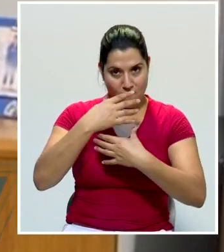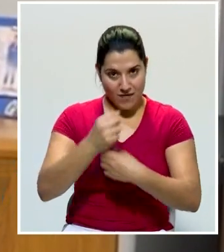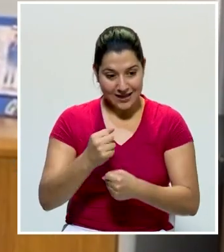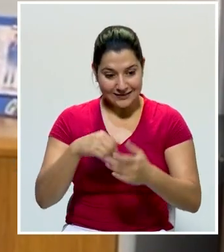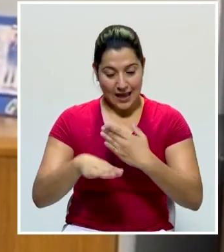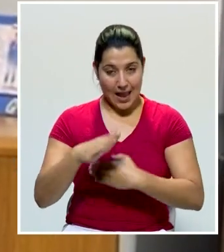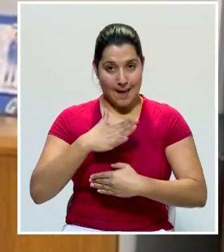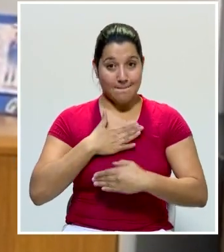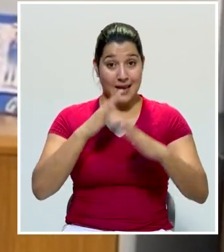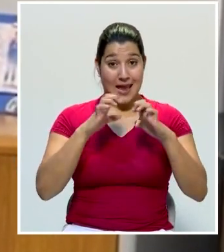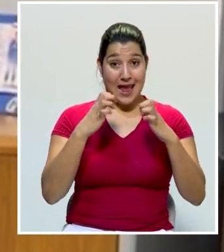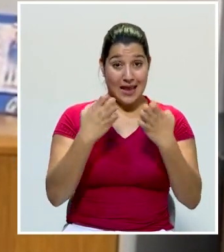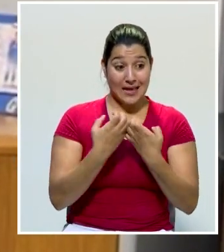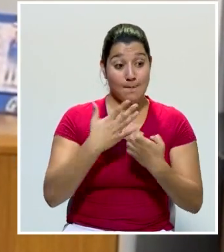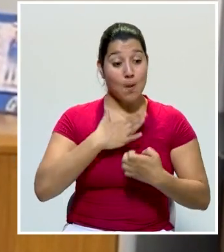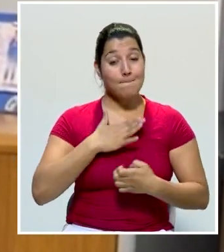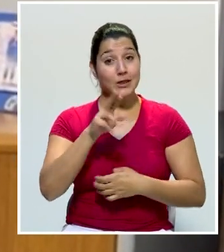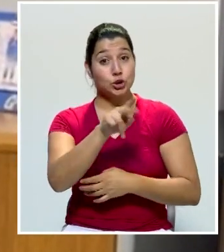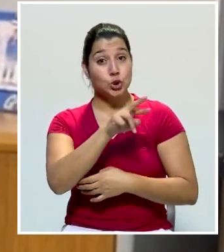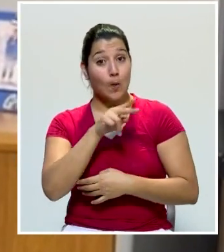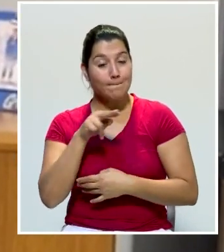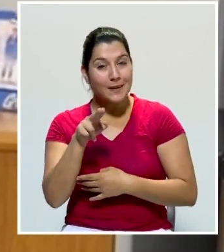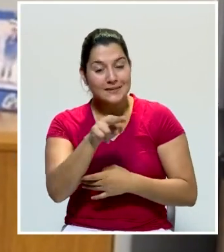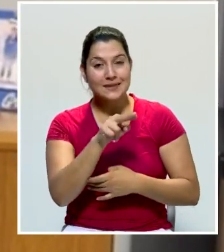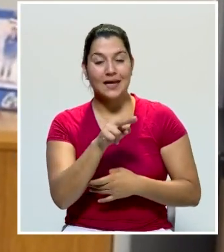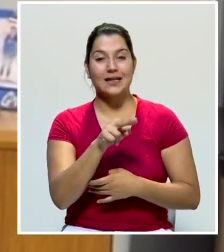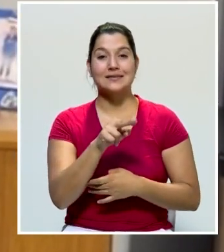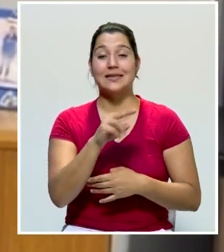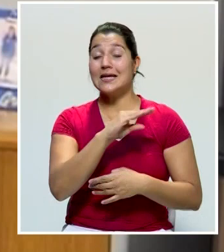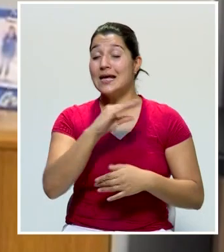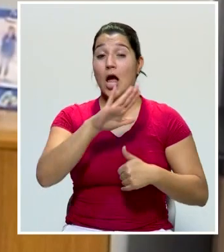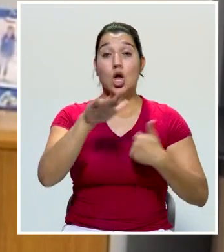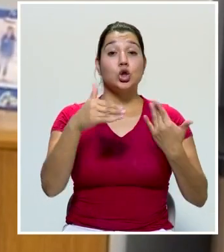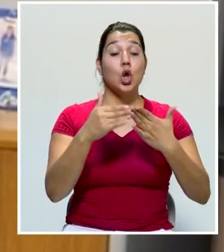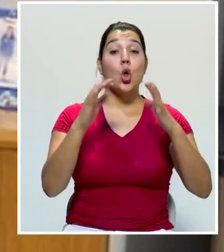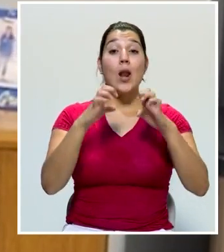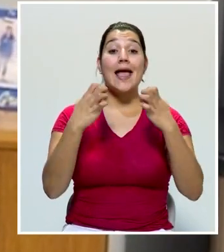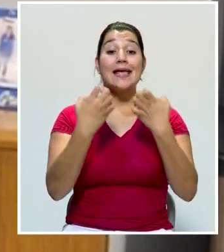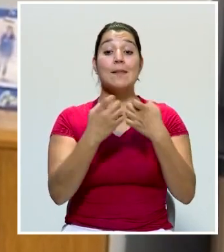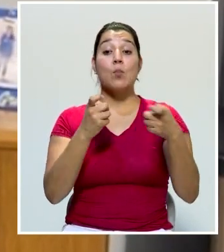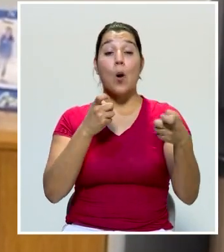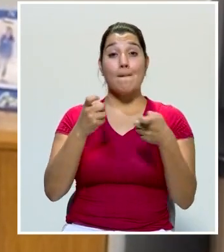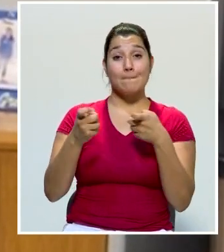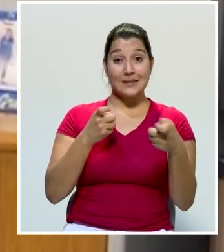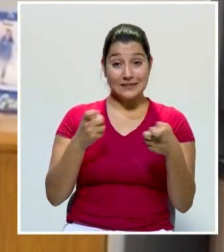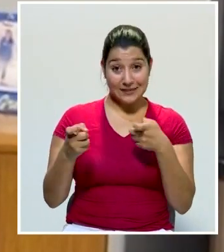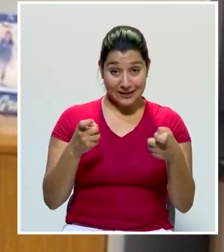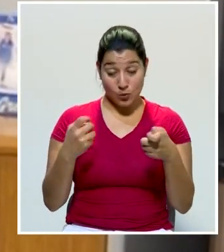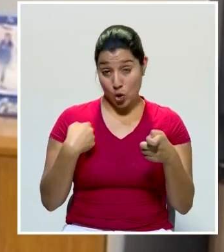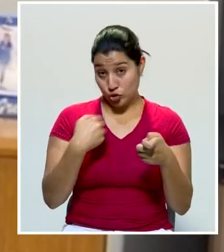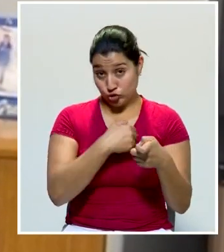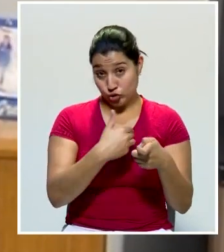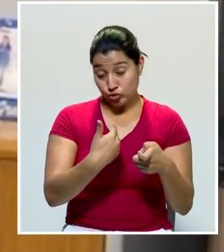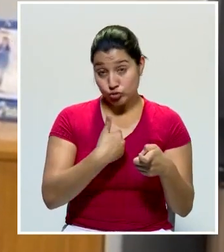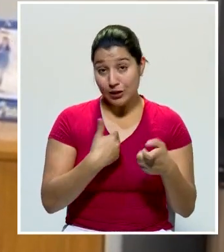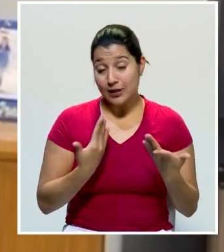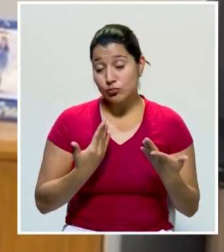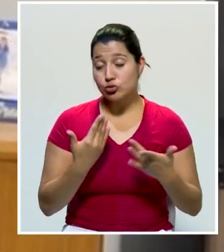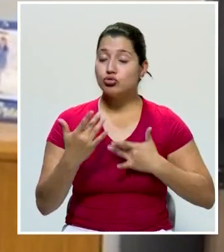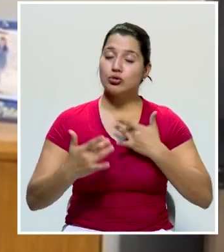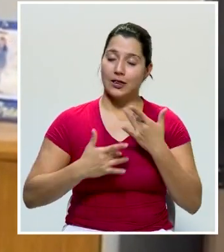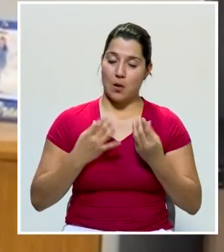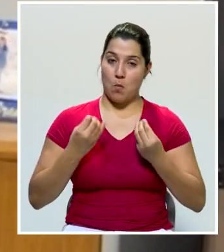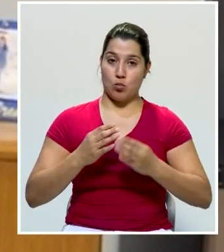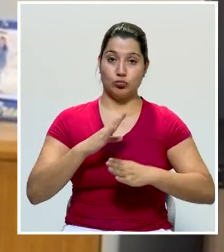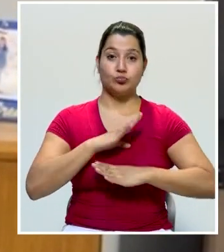equipo, a mis compañeras del COL, a todo el equipo administrativo que hemos conformado, con el cual estamos sumamente